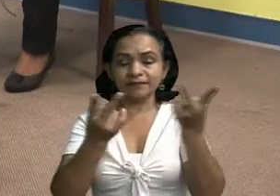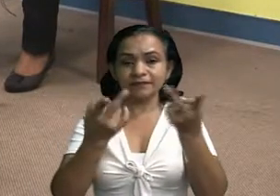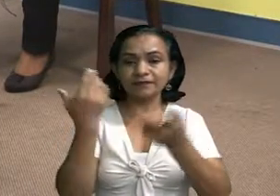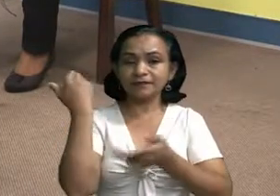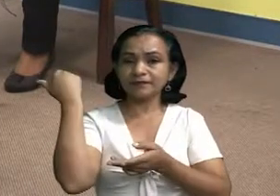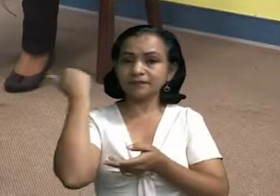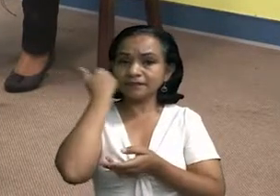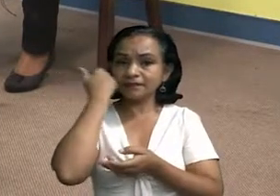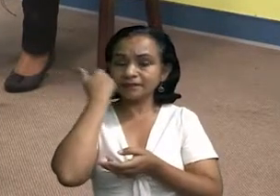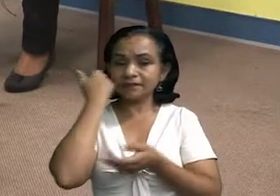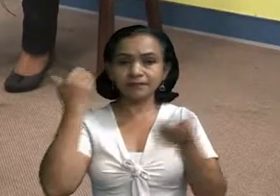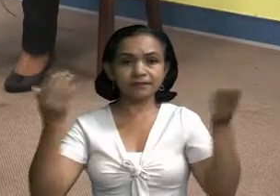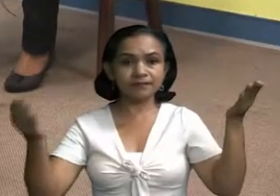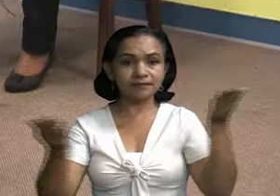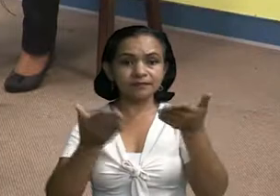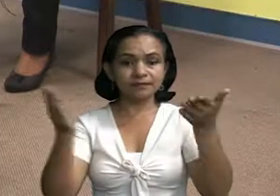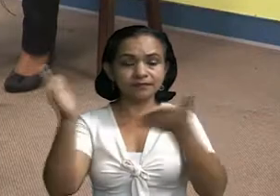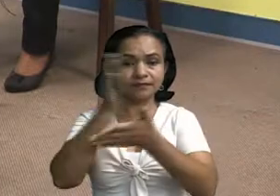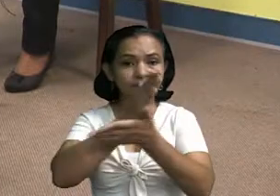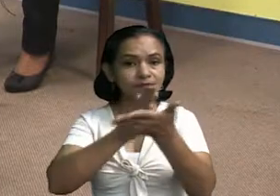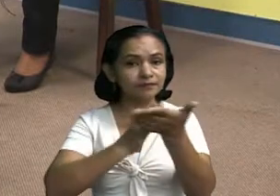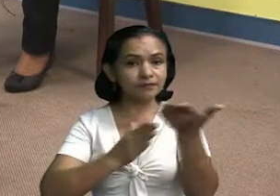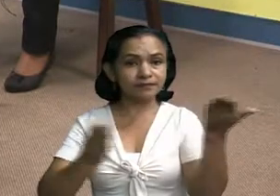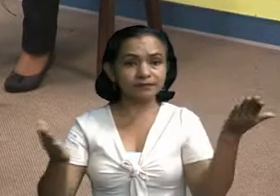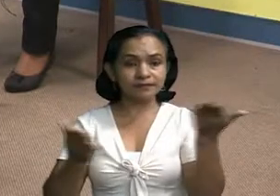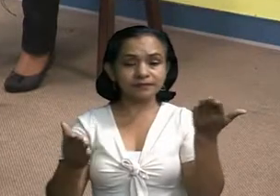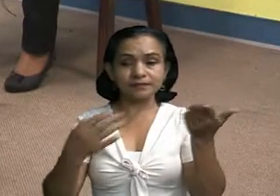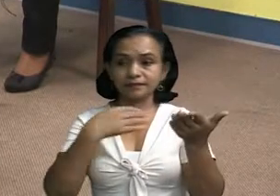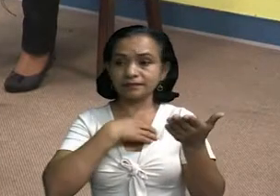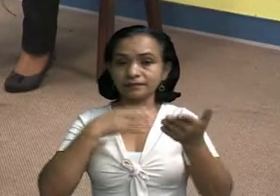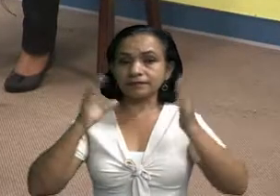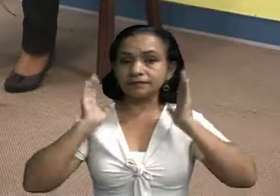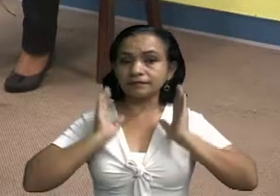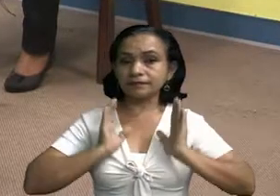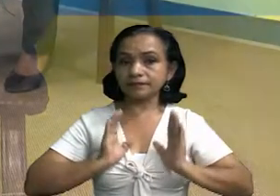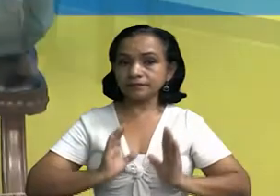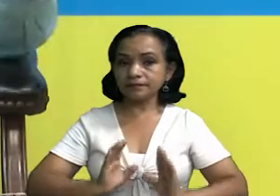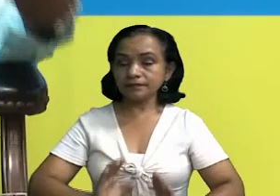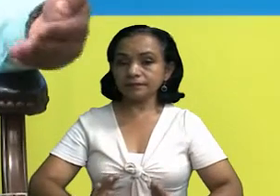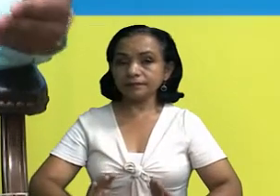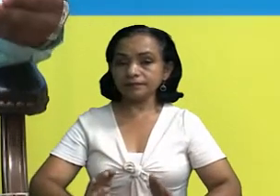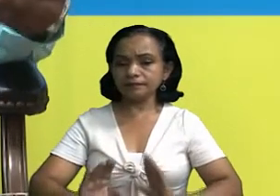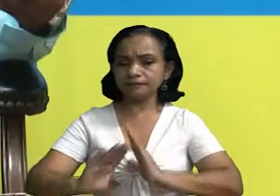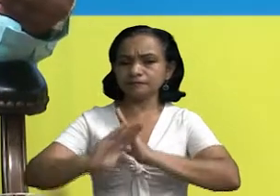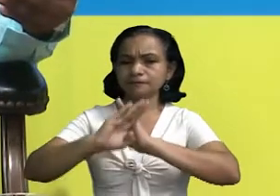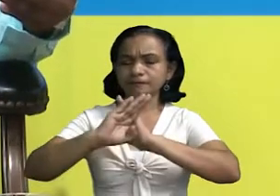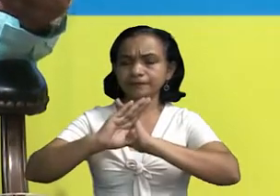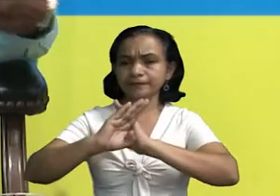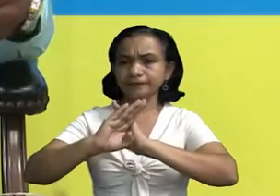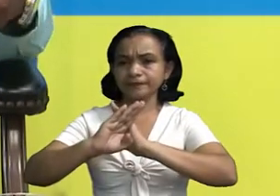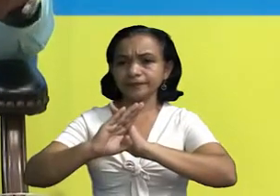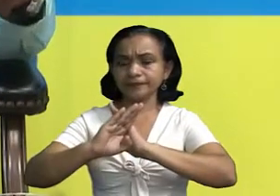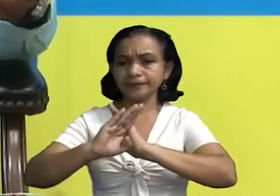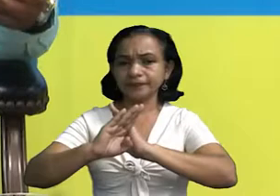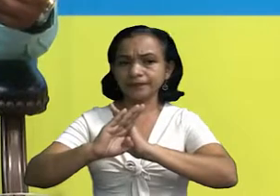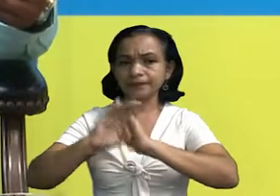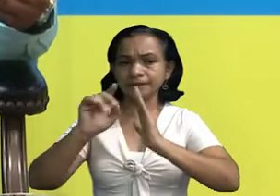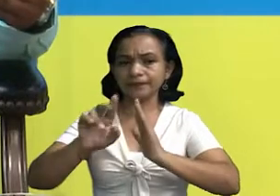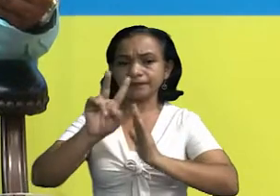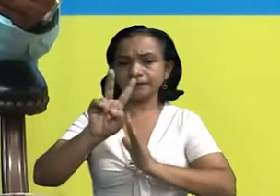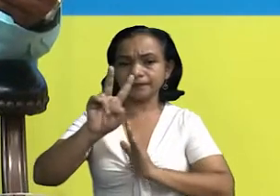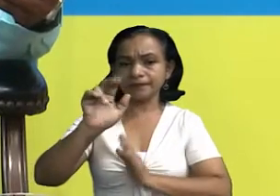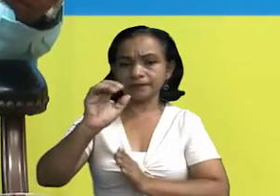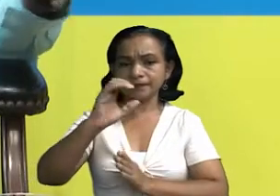bacterias, pero algunas veces en nuestro cuerpo como es que es resistente a este tipo de